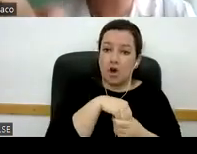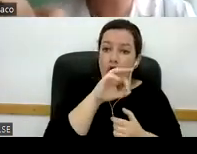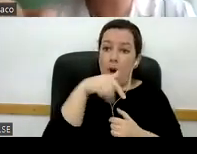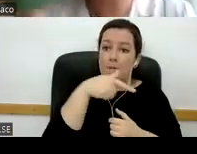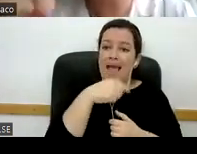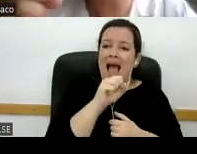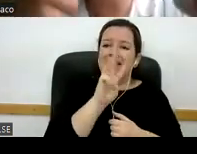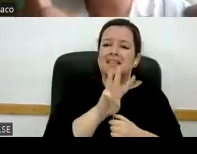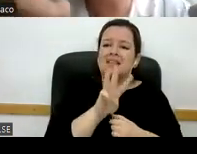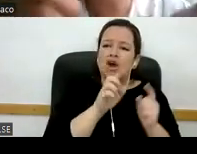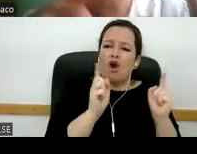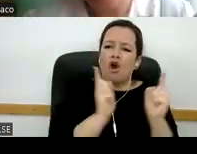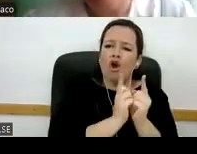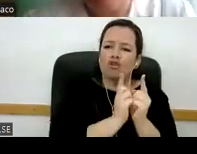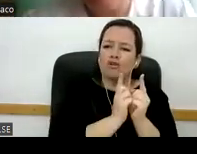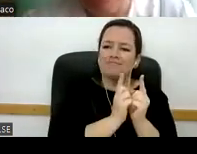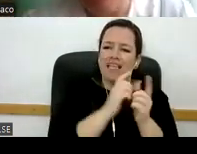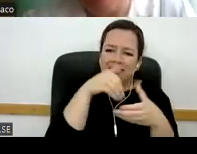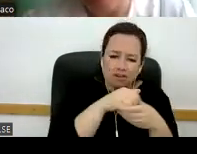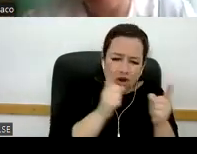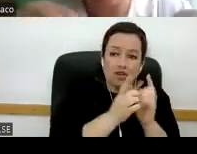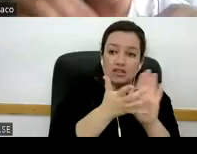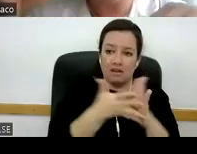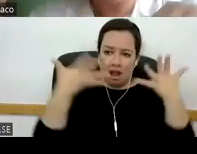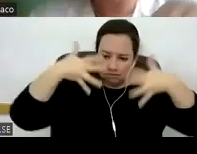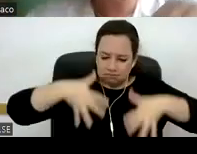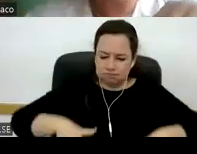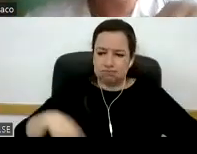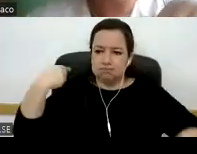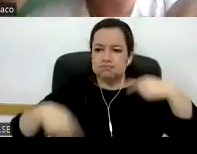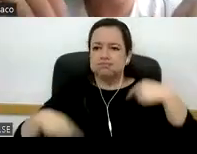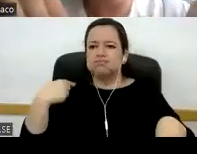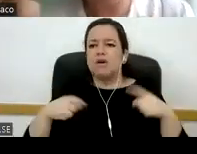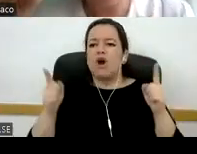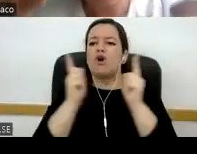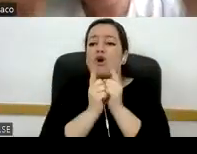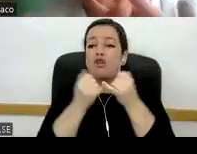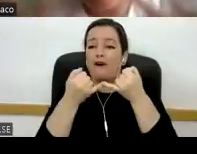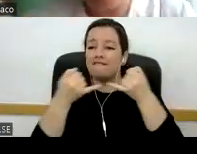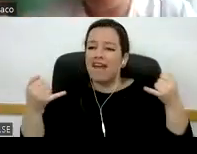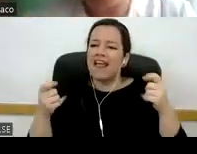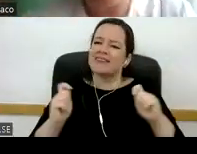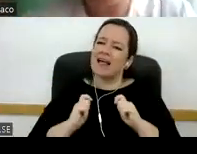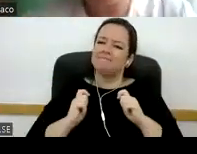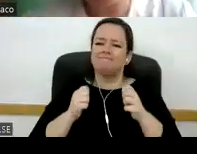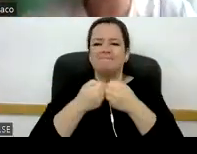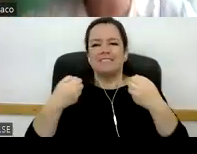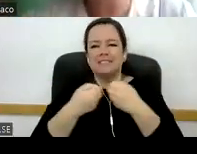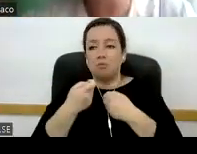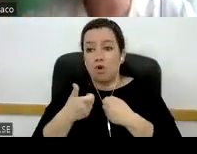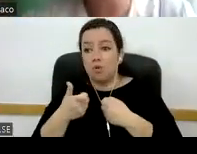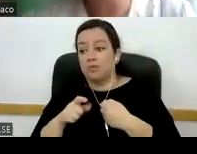más cortitos y por lo tanto su efecto es inferior a la hora de dar elasticidad a las arterias. Y los ácidos grasos omega 3